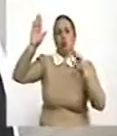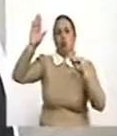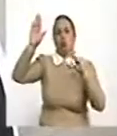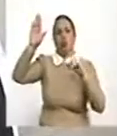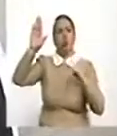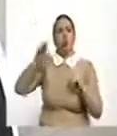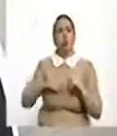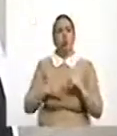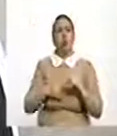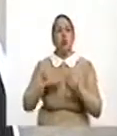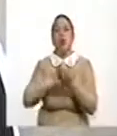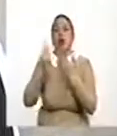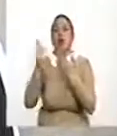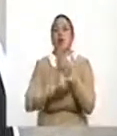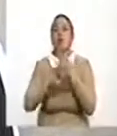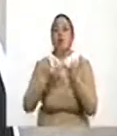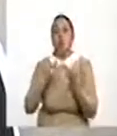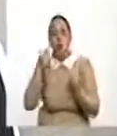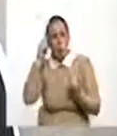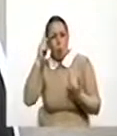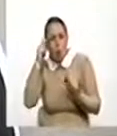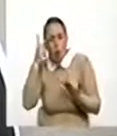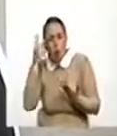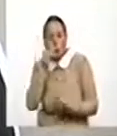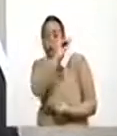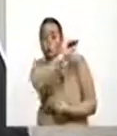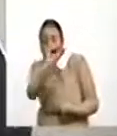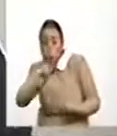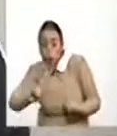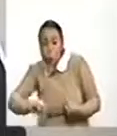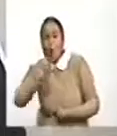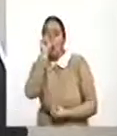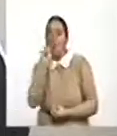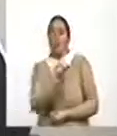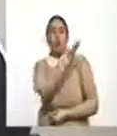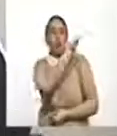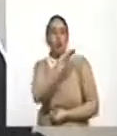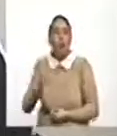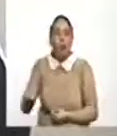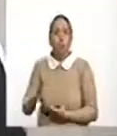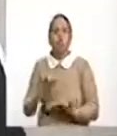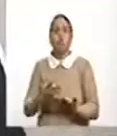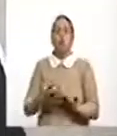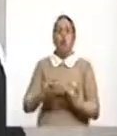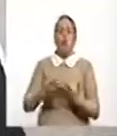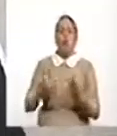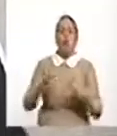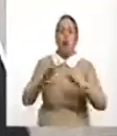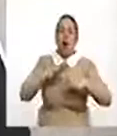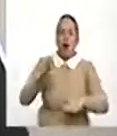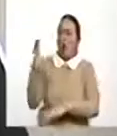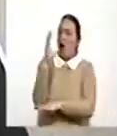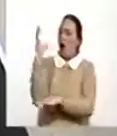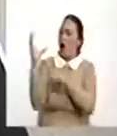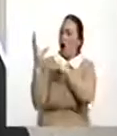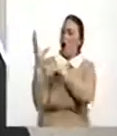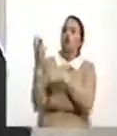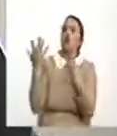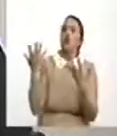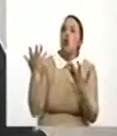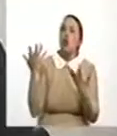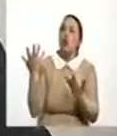proyecto solamente tiene sentido como un llamado a la prohibición de unos fenómenos que ha tenido Colombia, que han sido